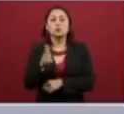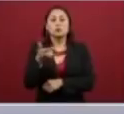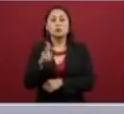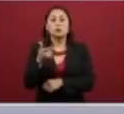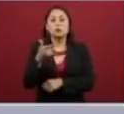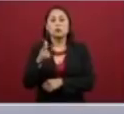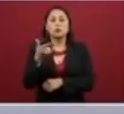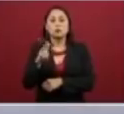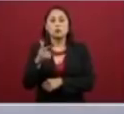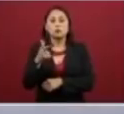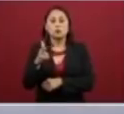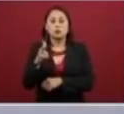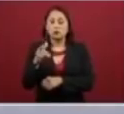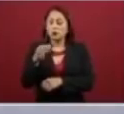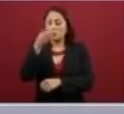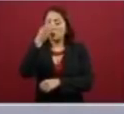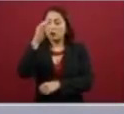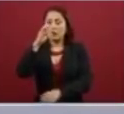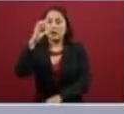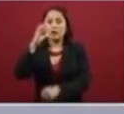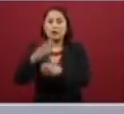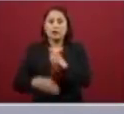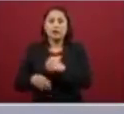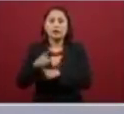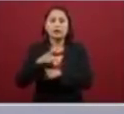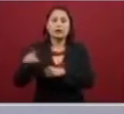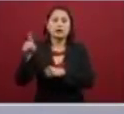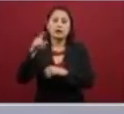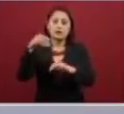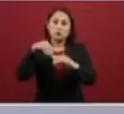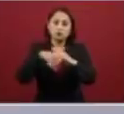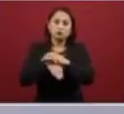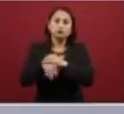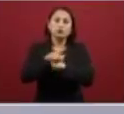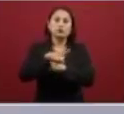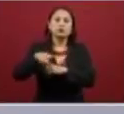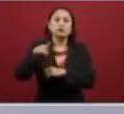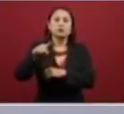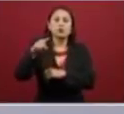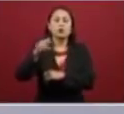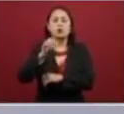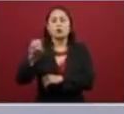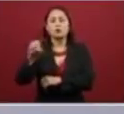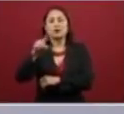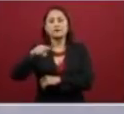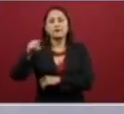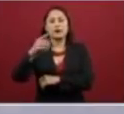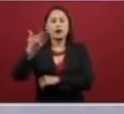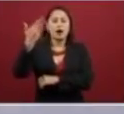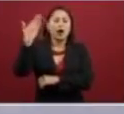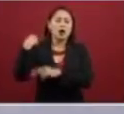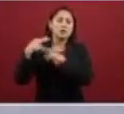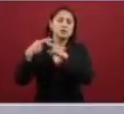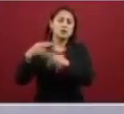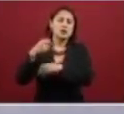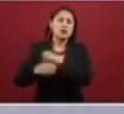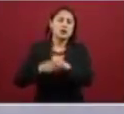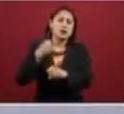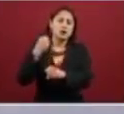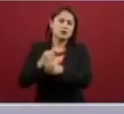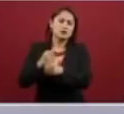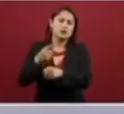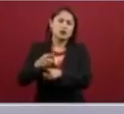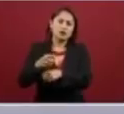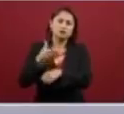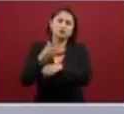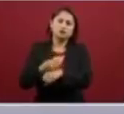Emisor Oriente, que tomó más de 10 años construirlo y significó una